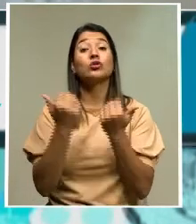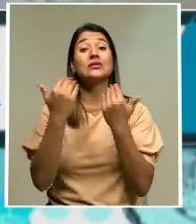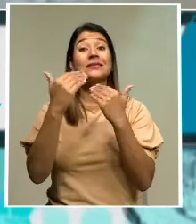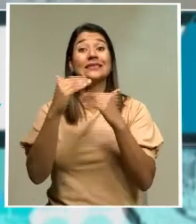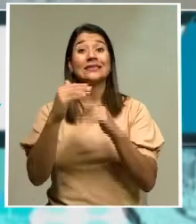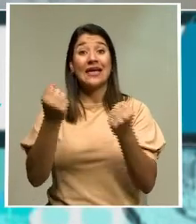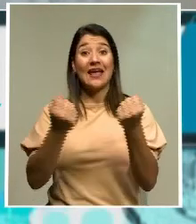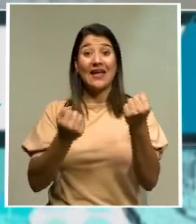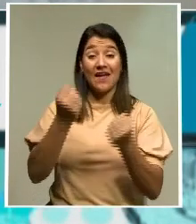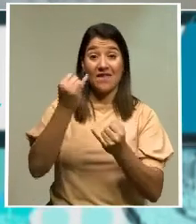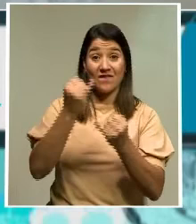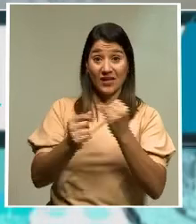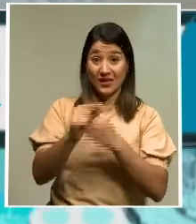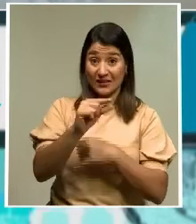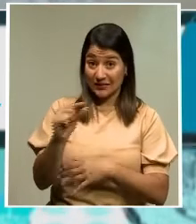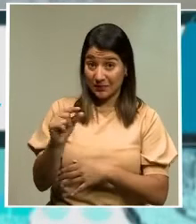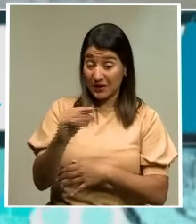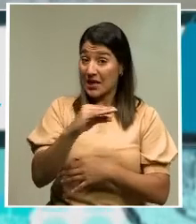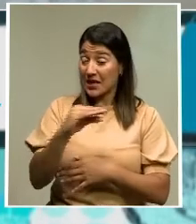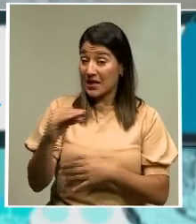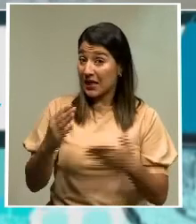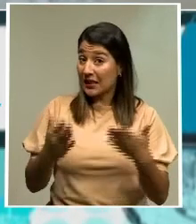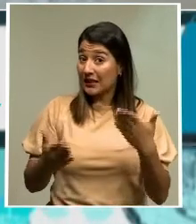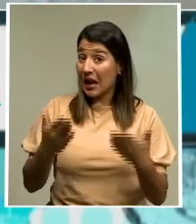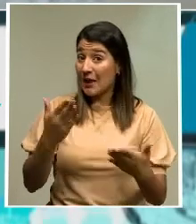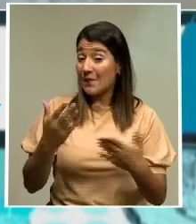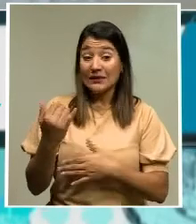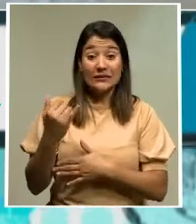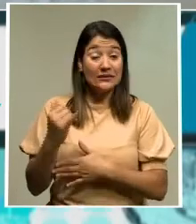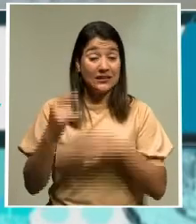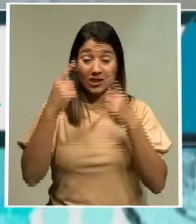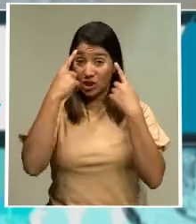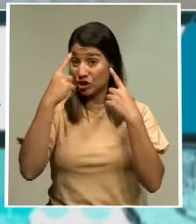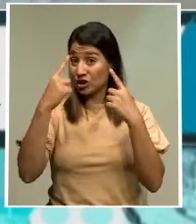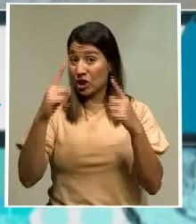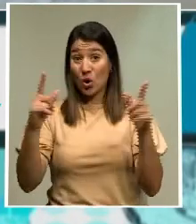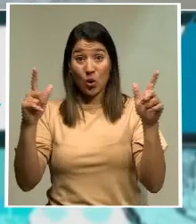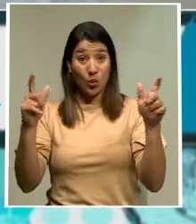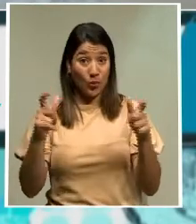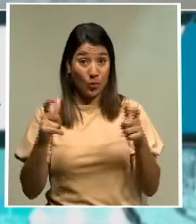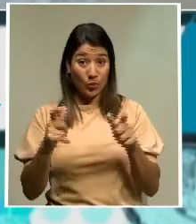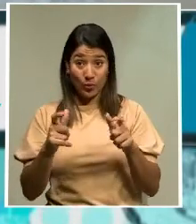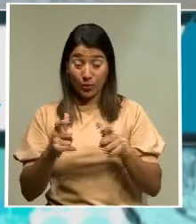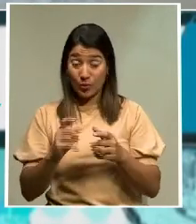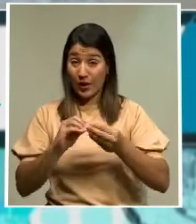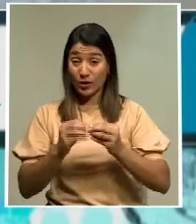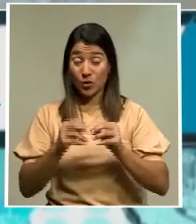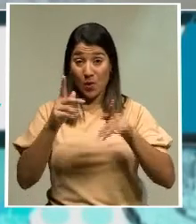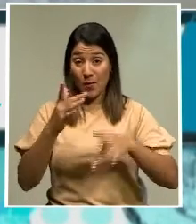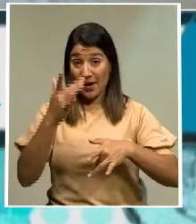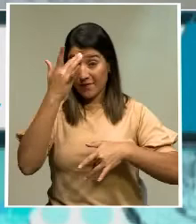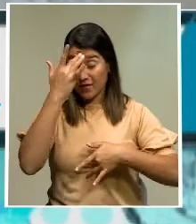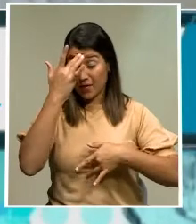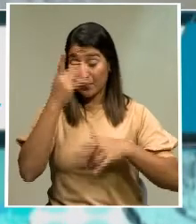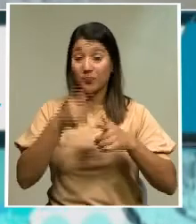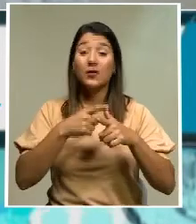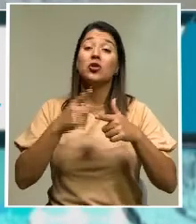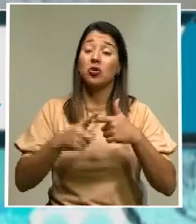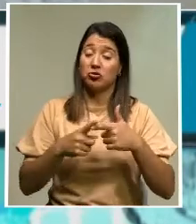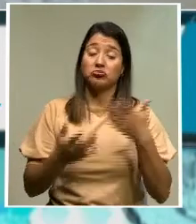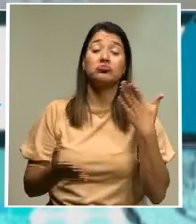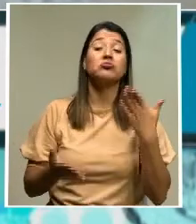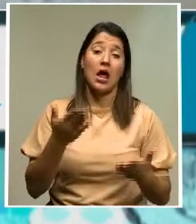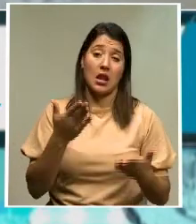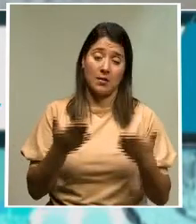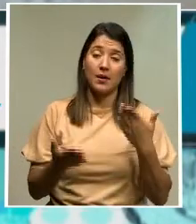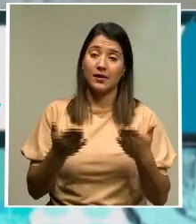semana, y probablemente si esto no disminuye en los próximos días, pues finalmente